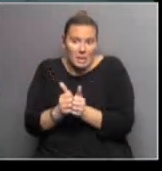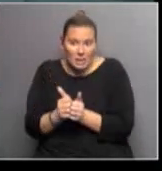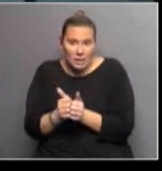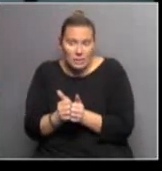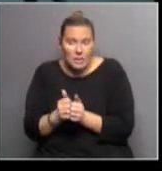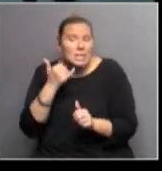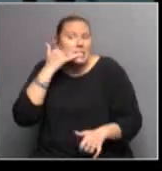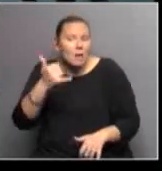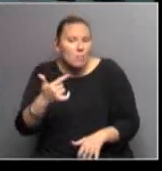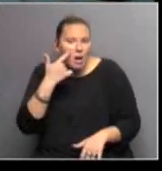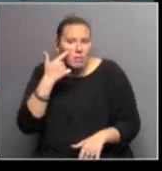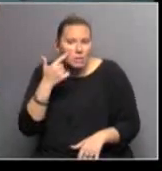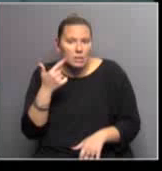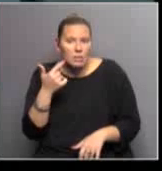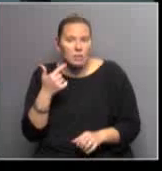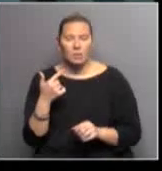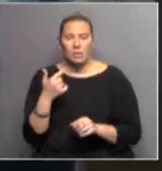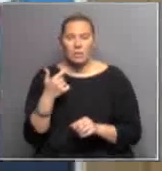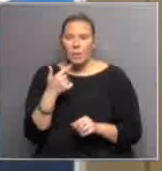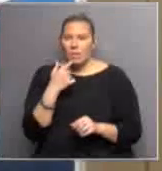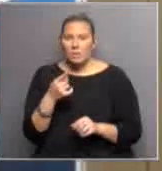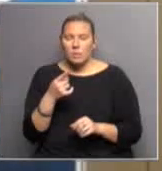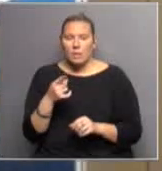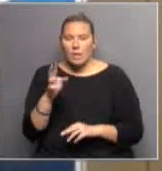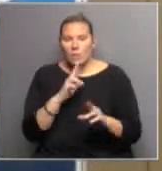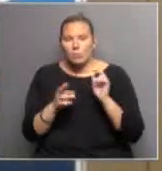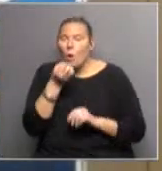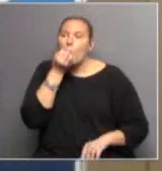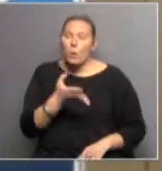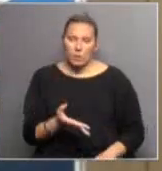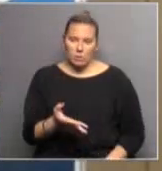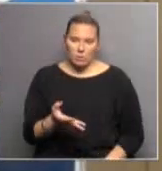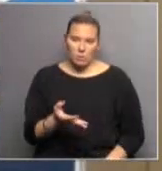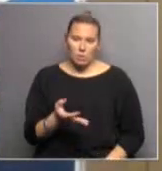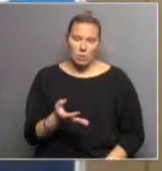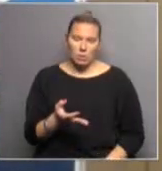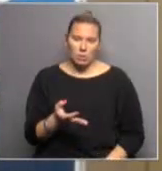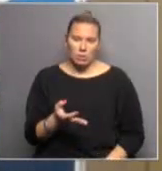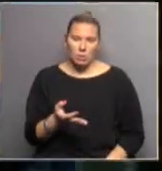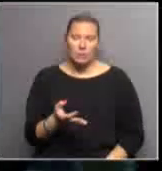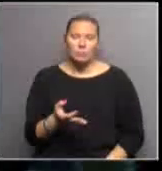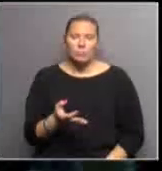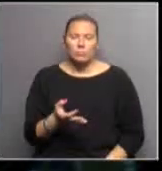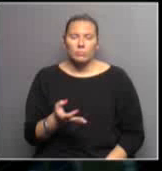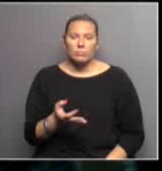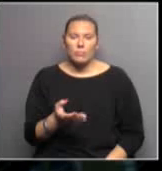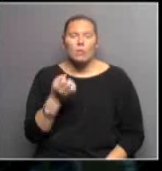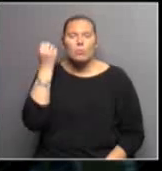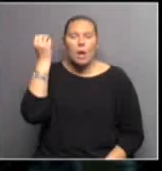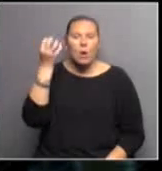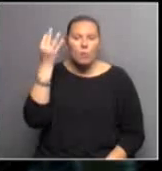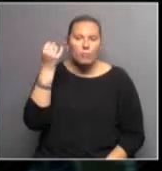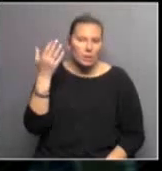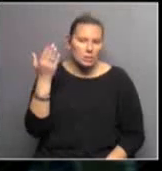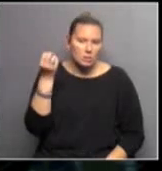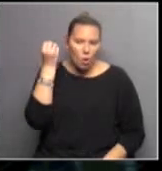generalmente la tendencia es que los resultados son positivos. ¿Sí? Qué bien. Darío, en una conferencia que